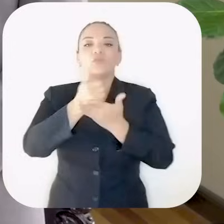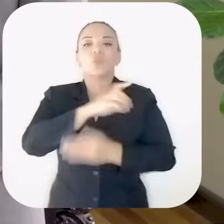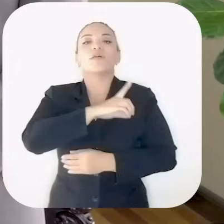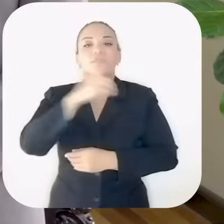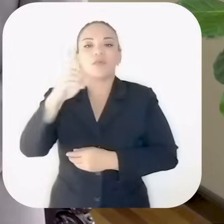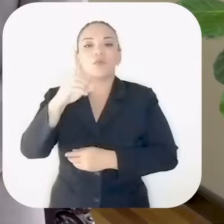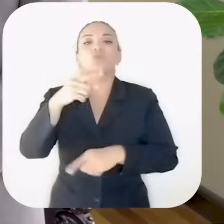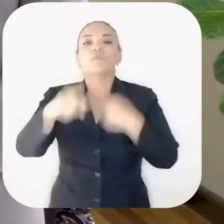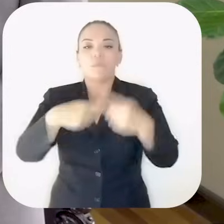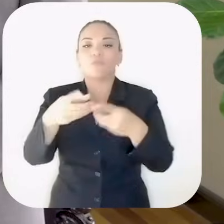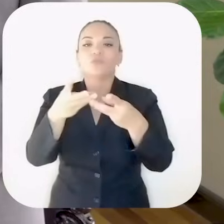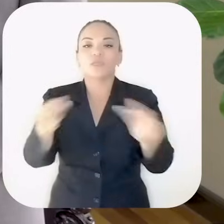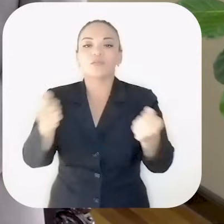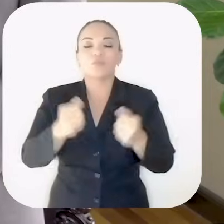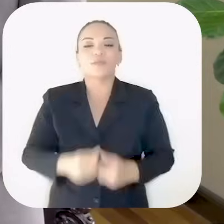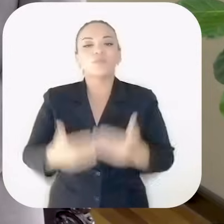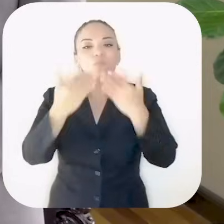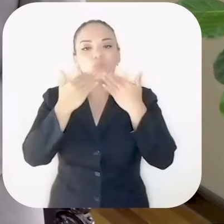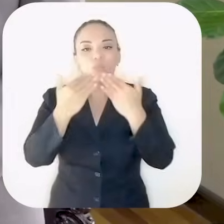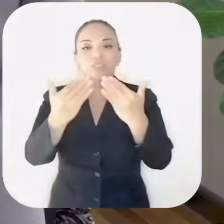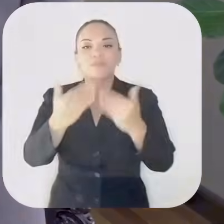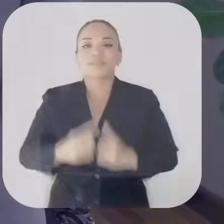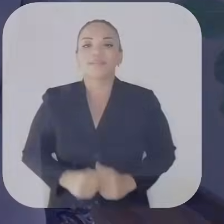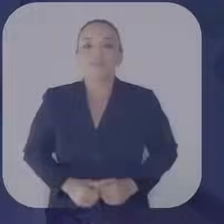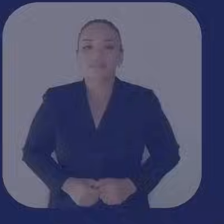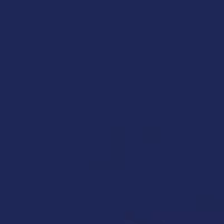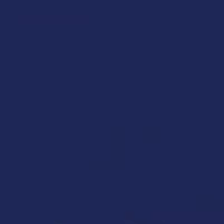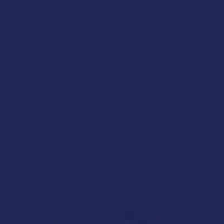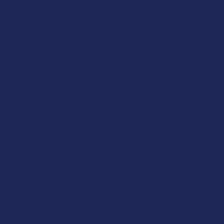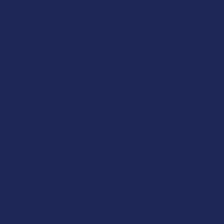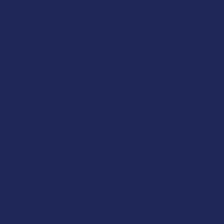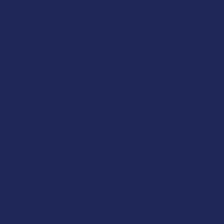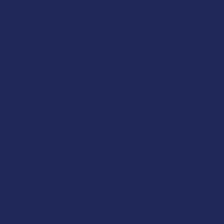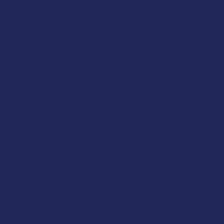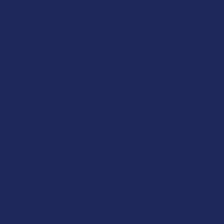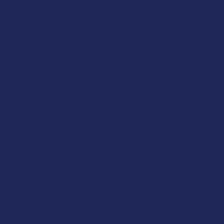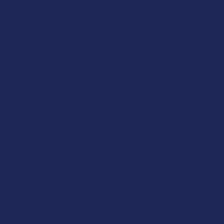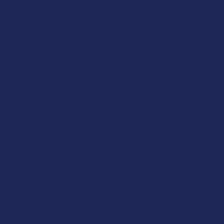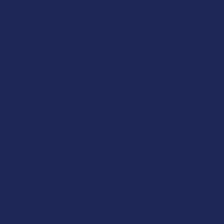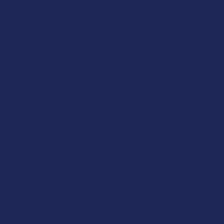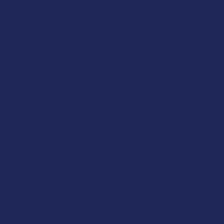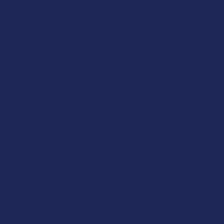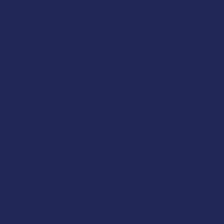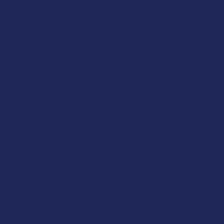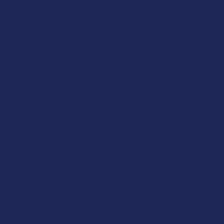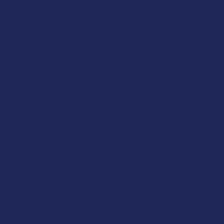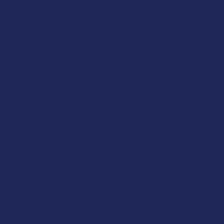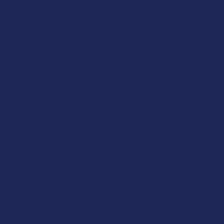lo vamos a resolver. Muchísimas gracias.